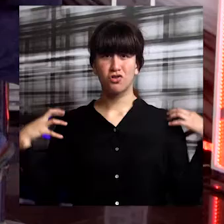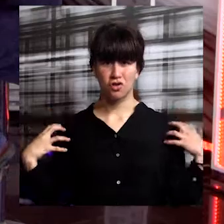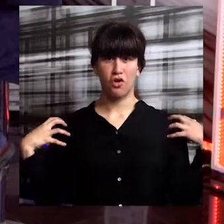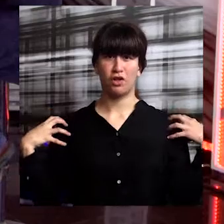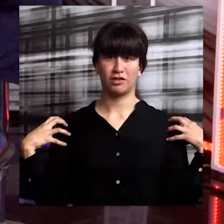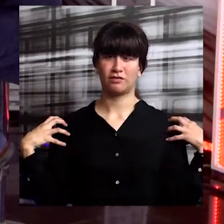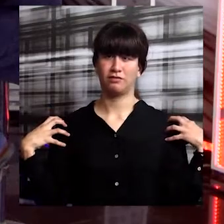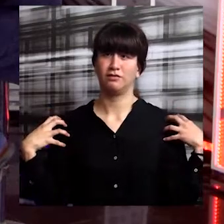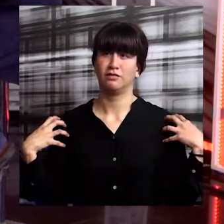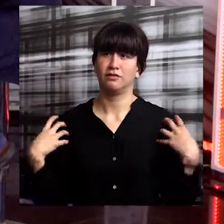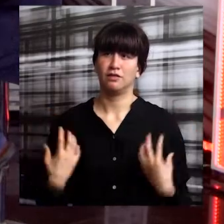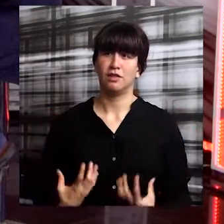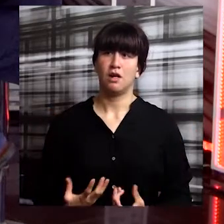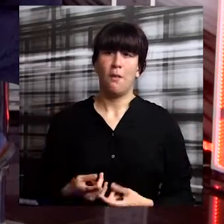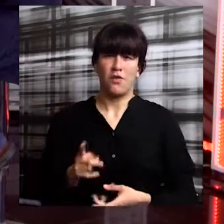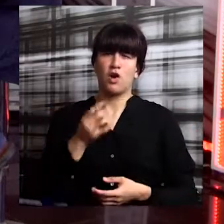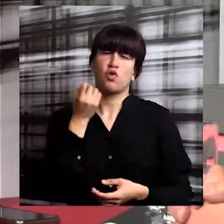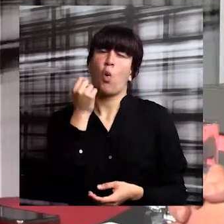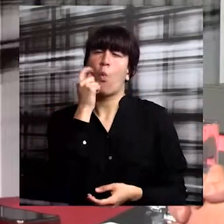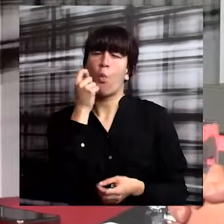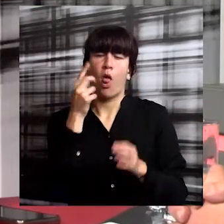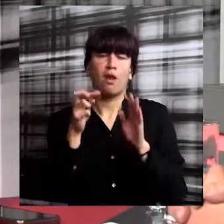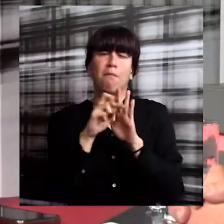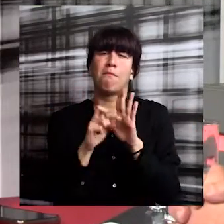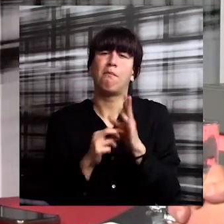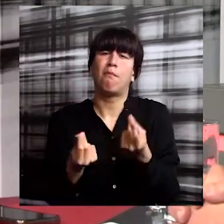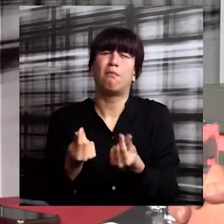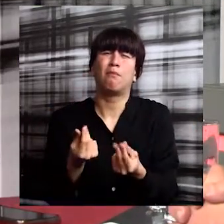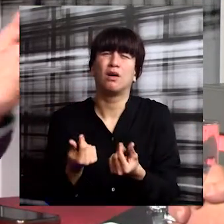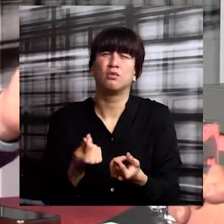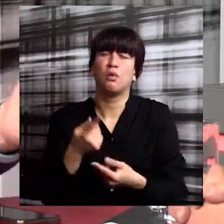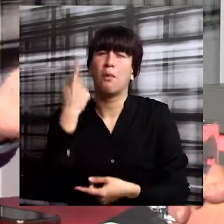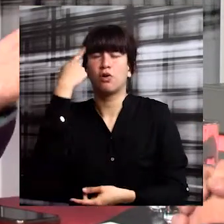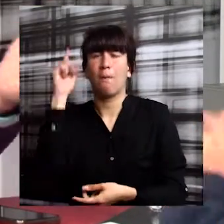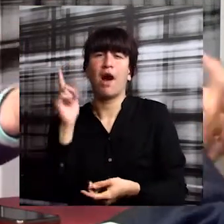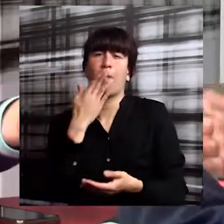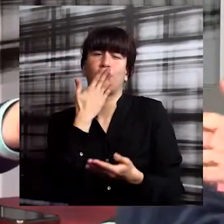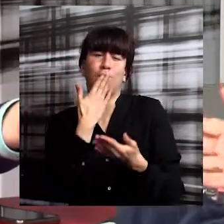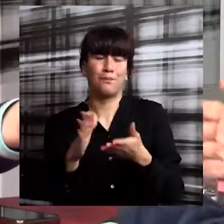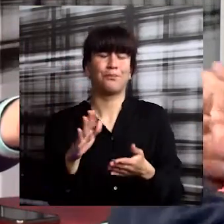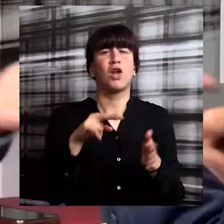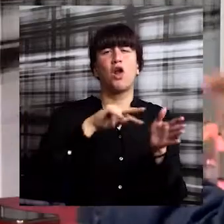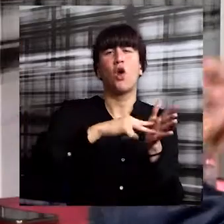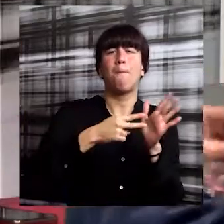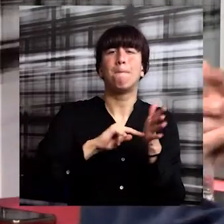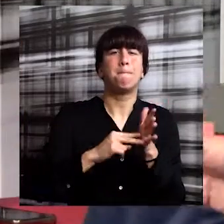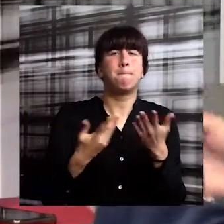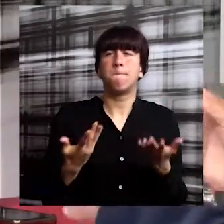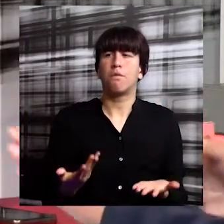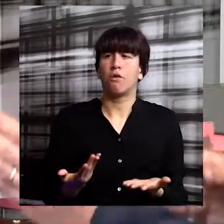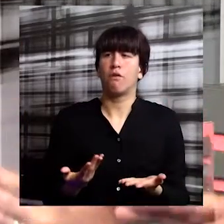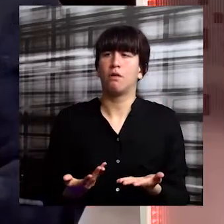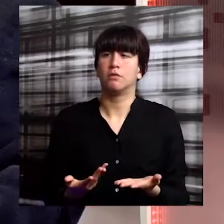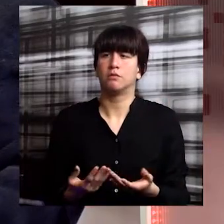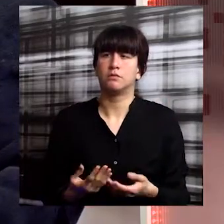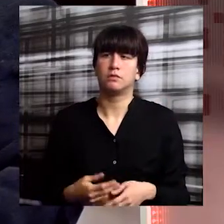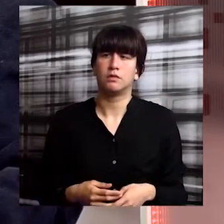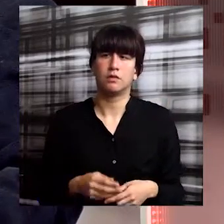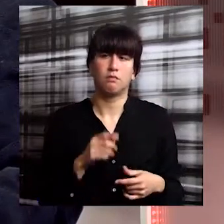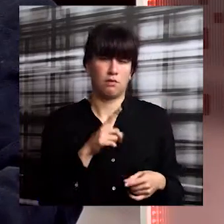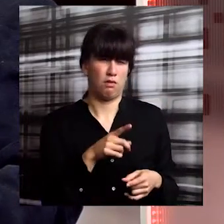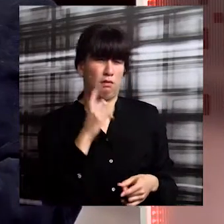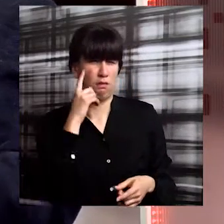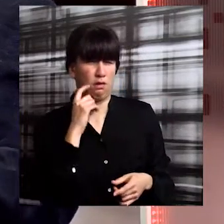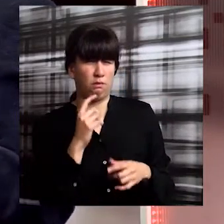gobernadores regionales, y cuál va a ser el presupuesto que van a disponer para poder solucionar este tipo de problemas como el que tú acabas de plantear. ¿Sigue pensando de que no debiera realizarse la